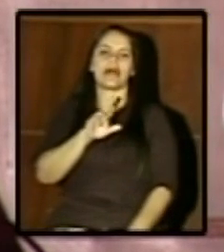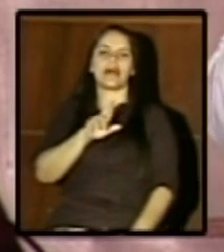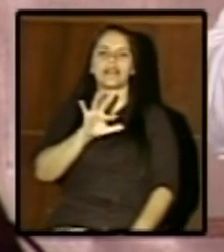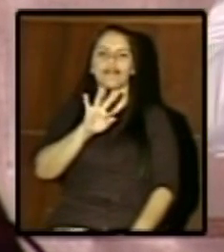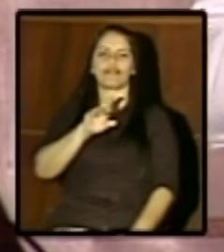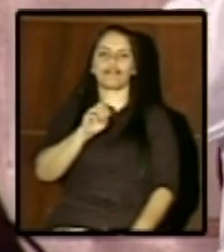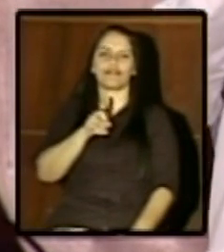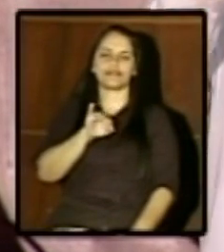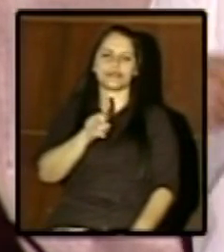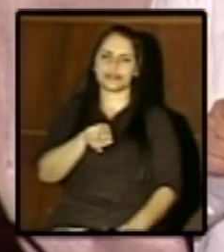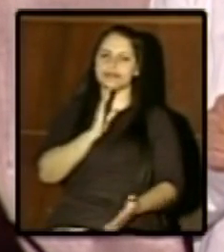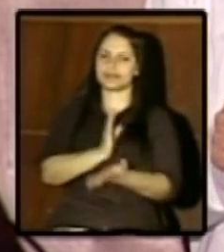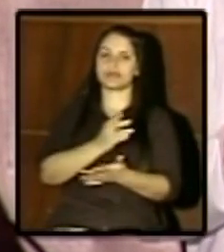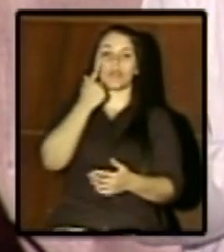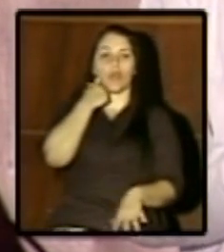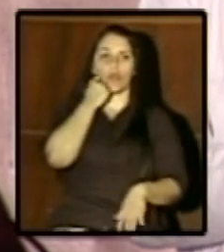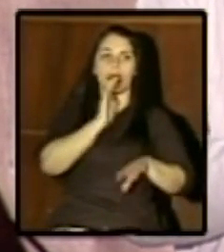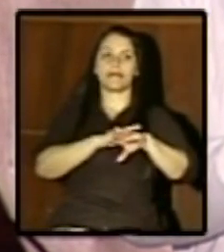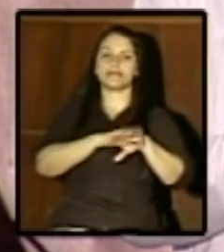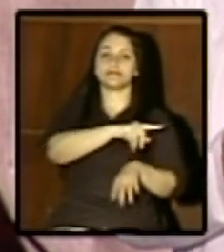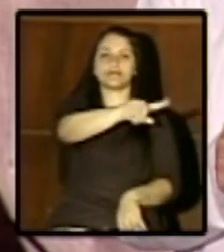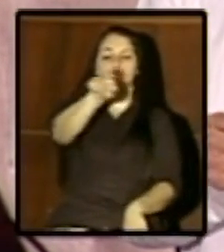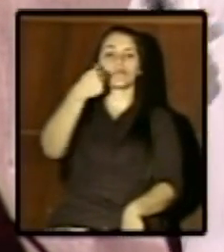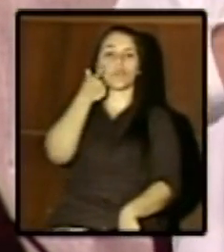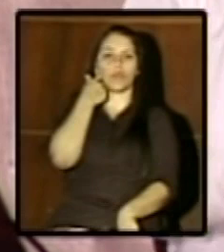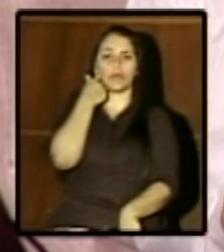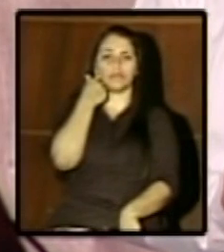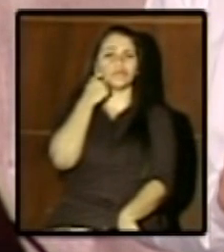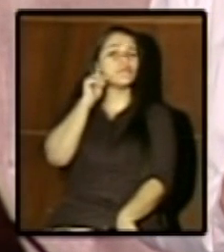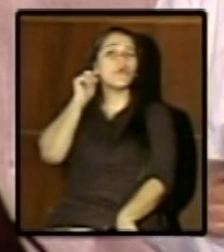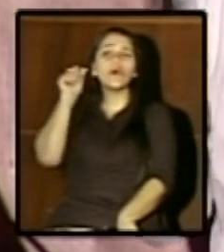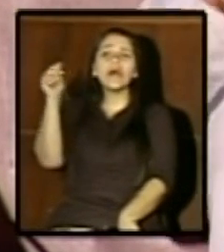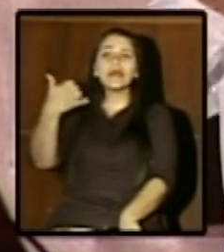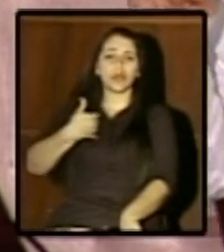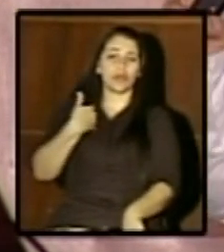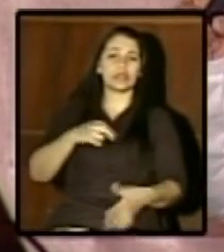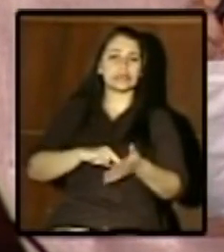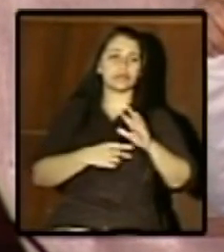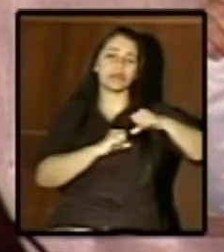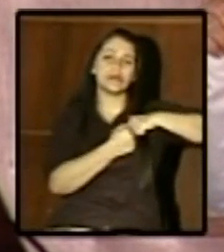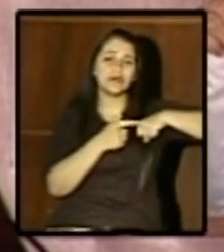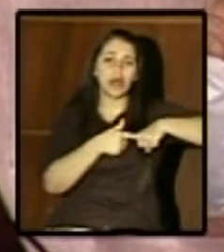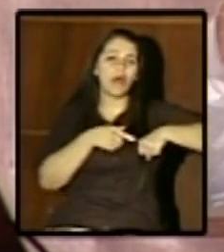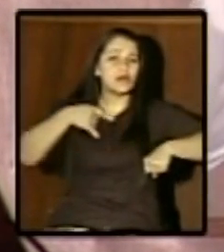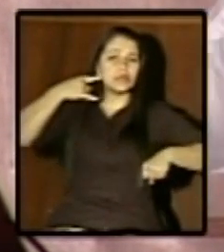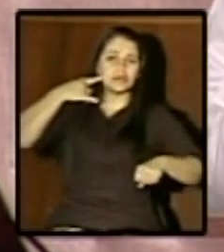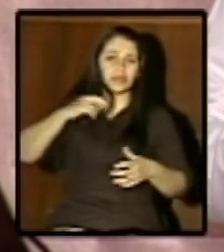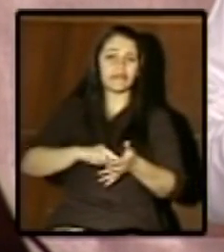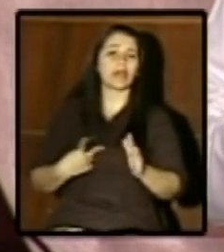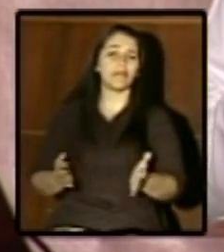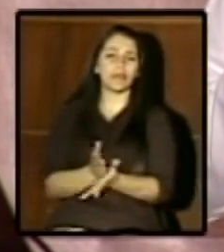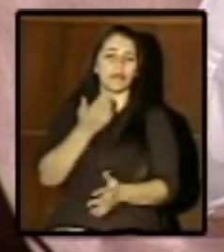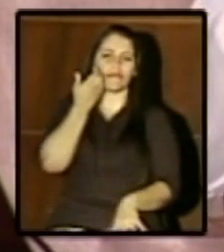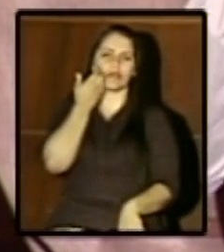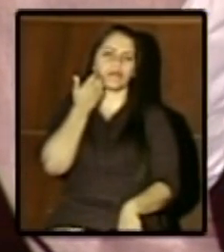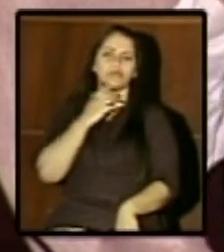un cuadro típico de la artrosis. Ahora, lo digo por las personas más jóvenes y sobre todo mujeres, cualquier crujido en la